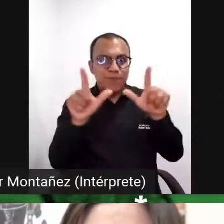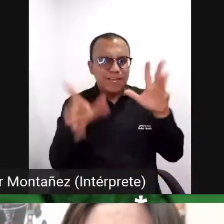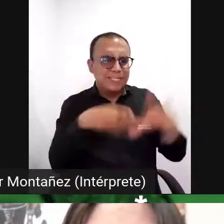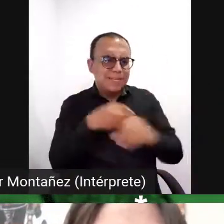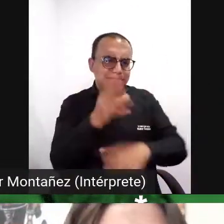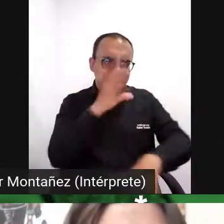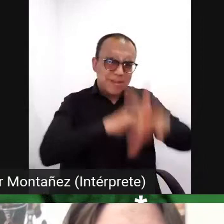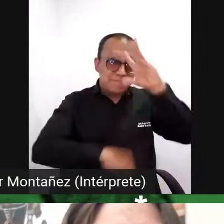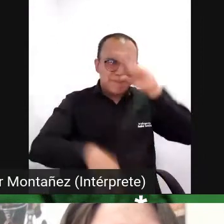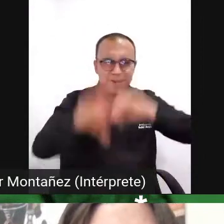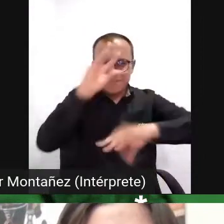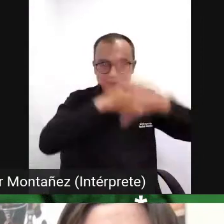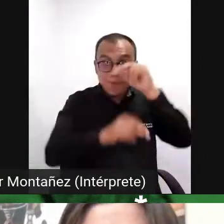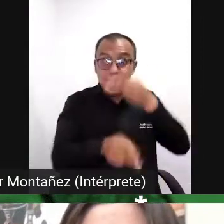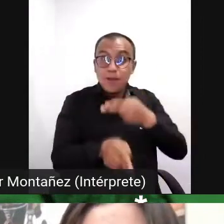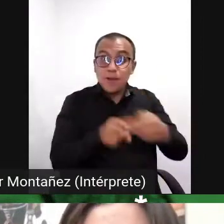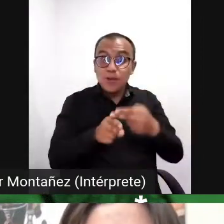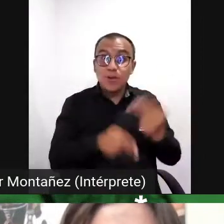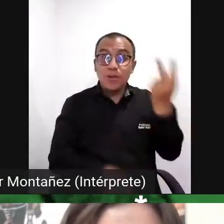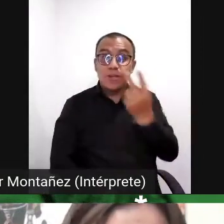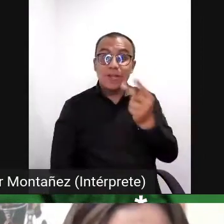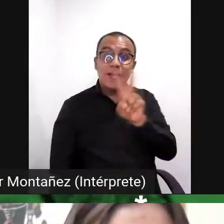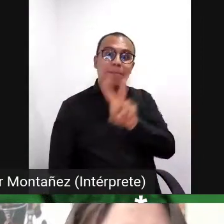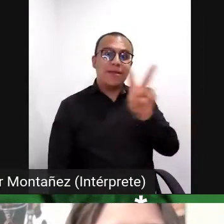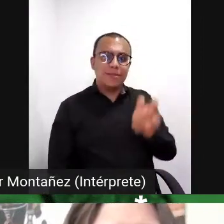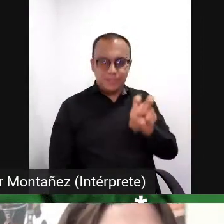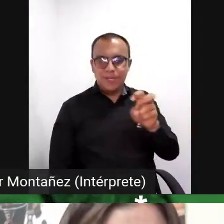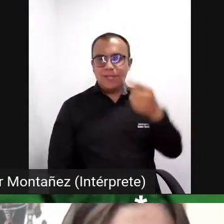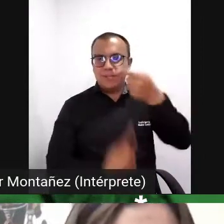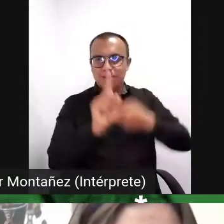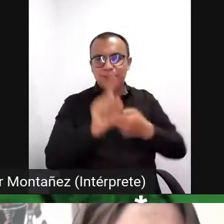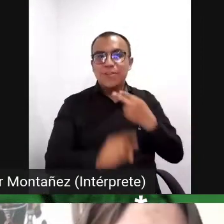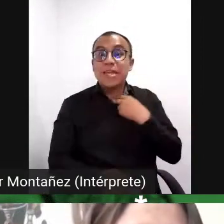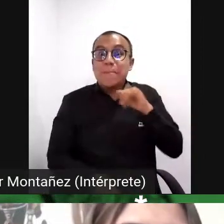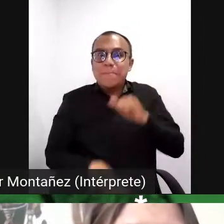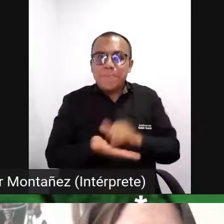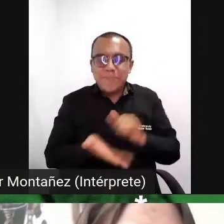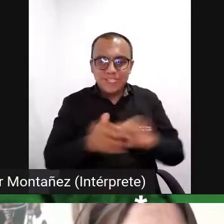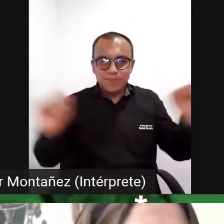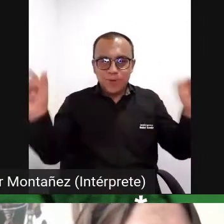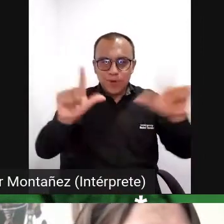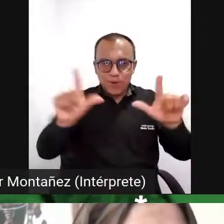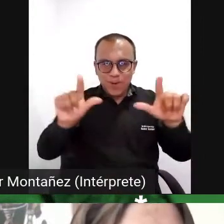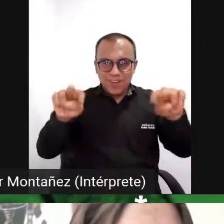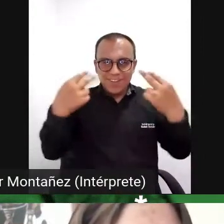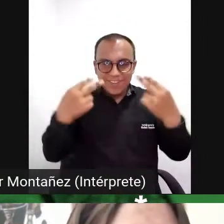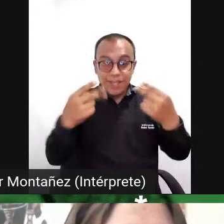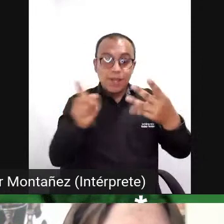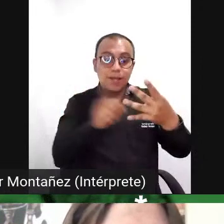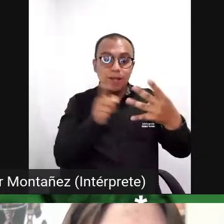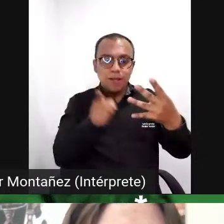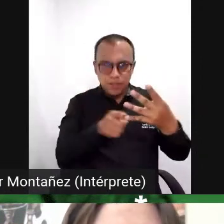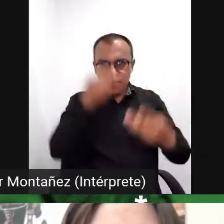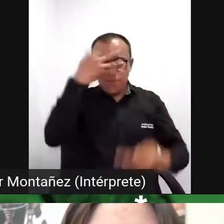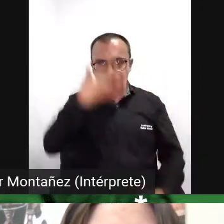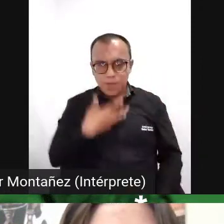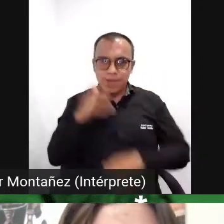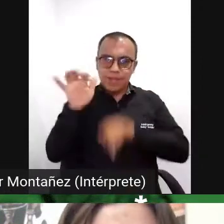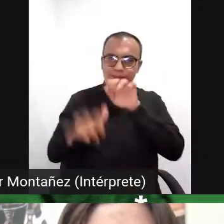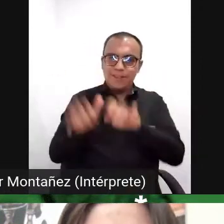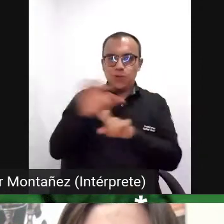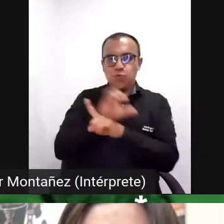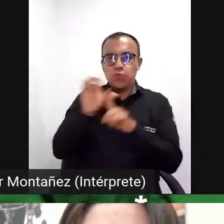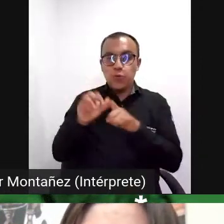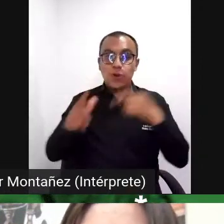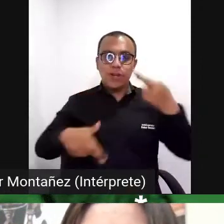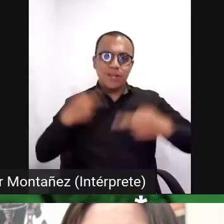aprendizajes. El próximo es el viernes 27 de noviembre por este mismo canal. Los siguientes dos serán por el Facebook Live de la Secretaría de Cultura,